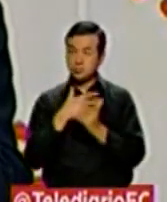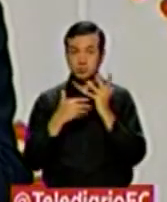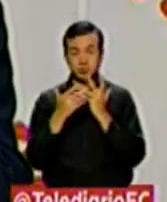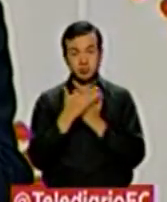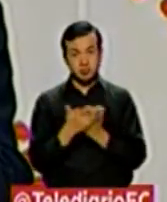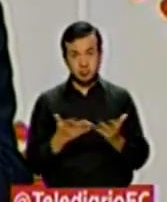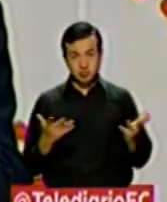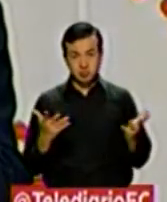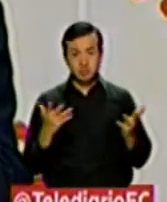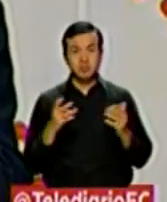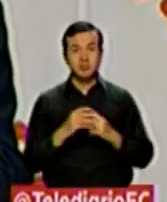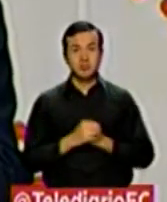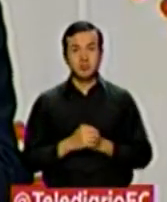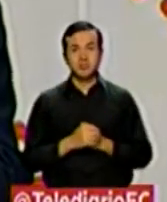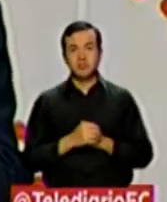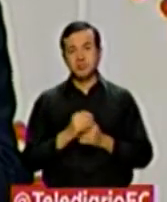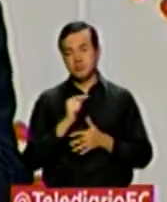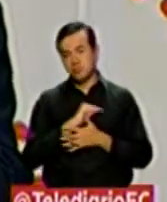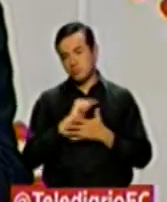diría,